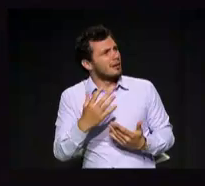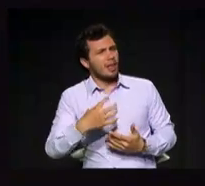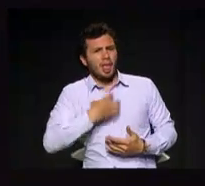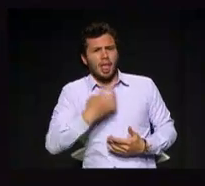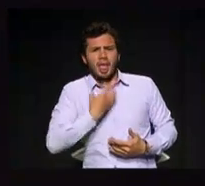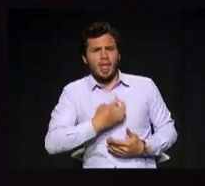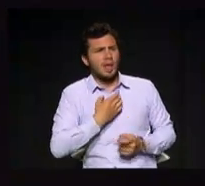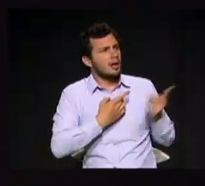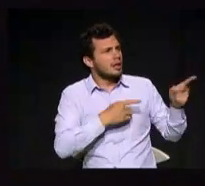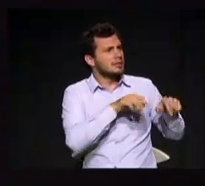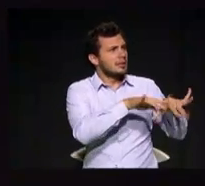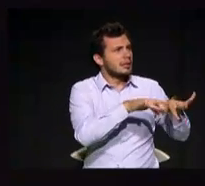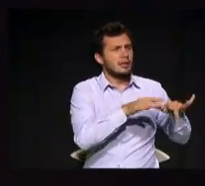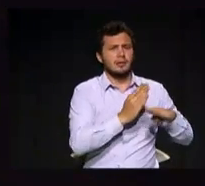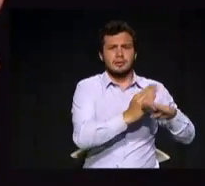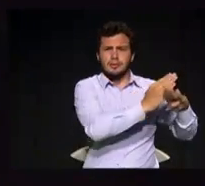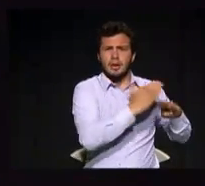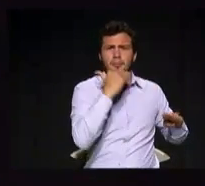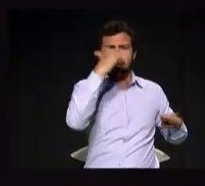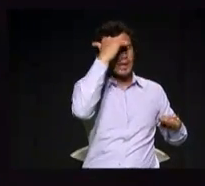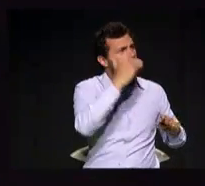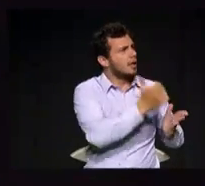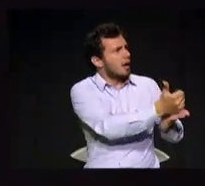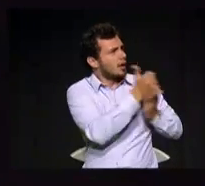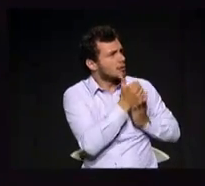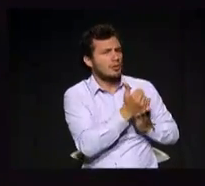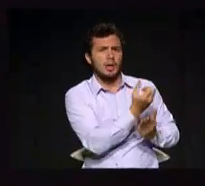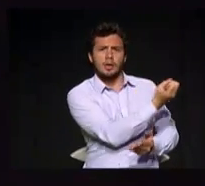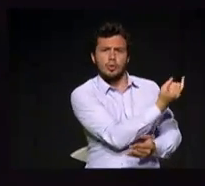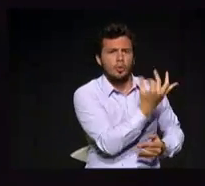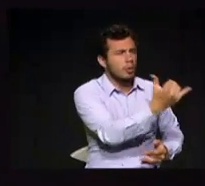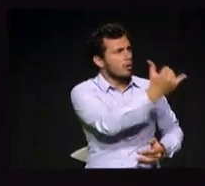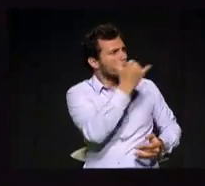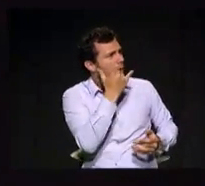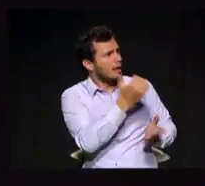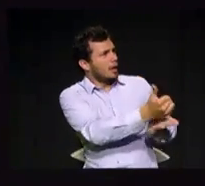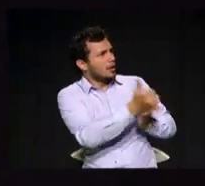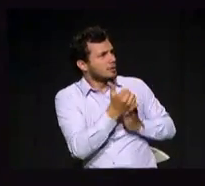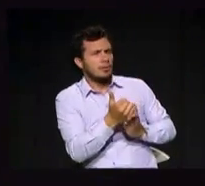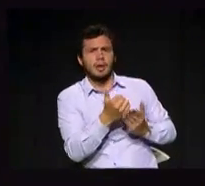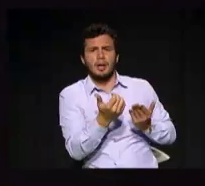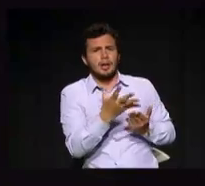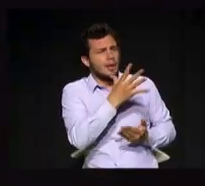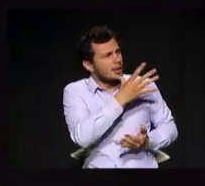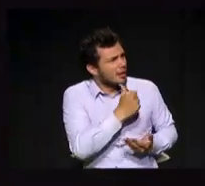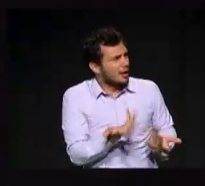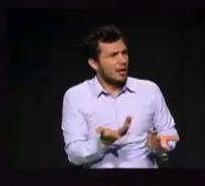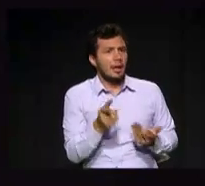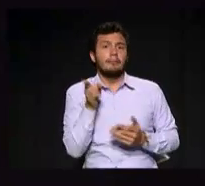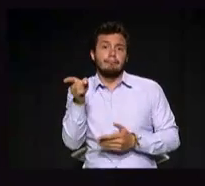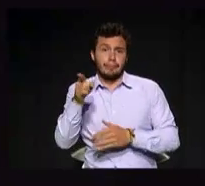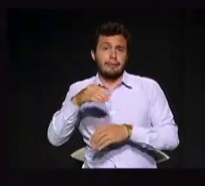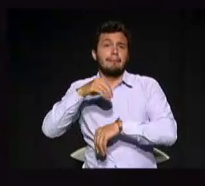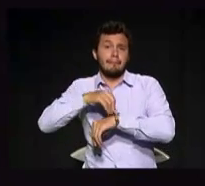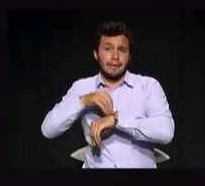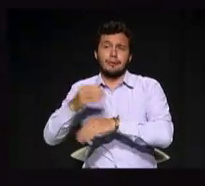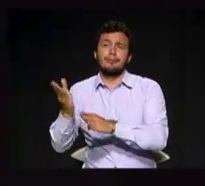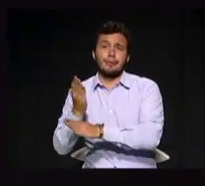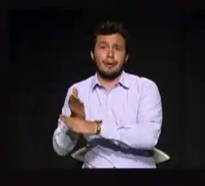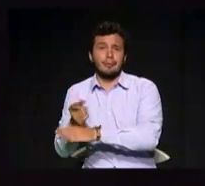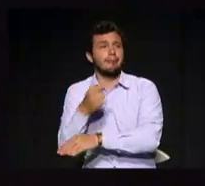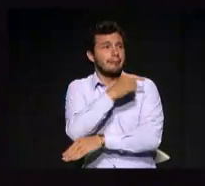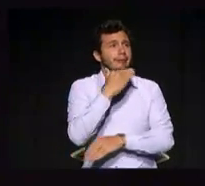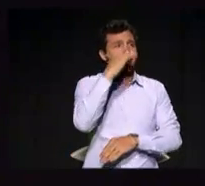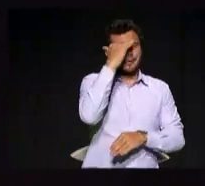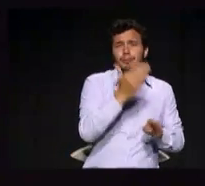para alguna forma solidarizarse con el problema que tenemos hoy en bello que al mismo tiempo es el problema de medellín yo creo